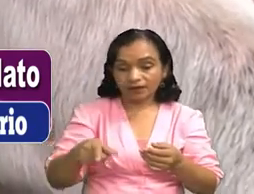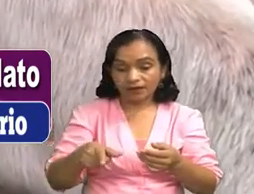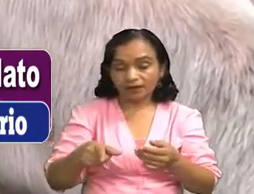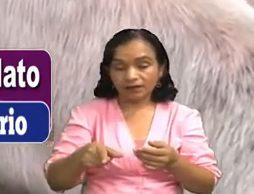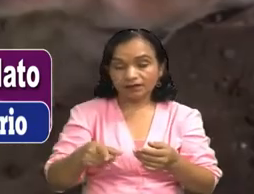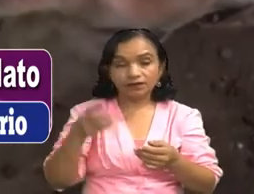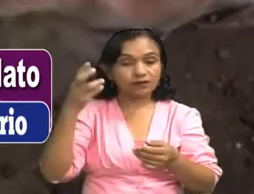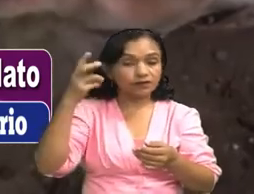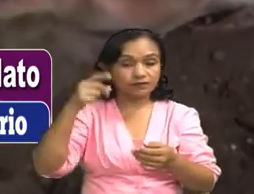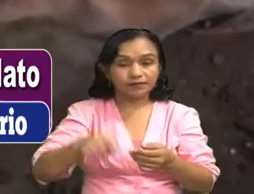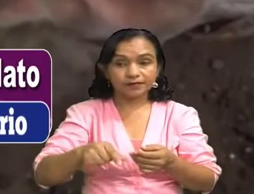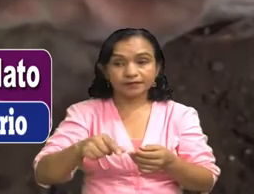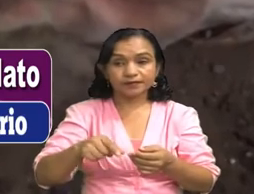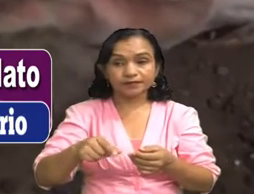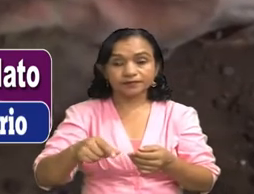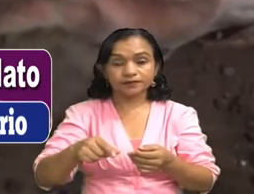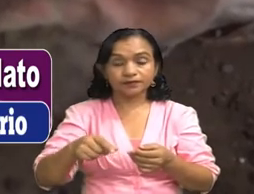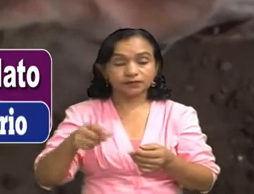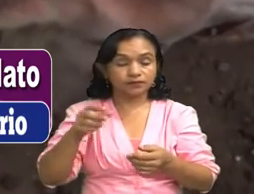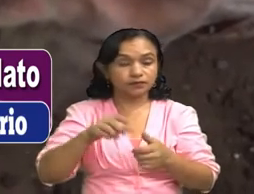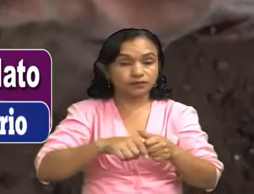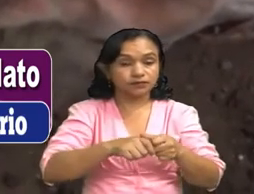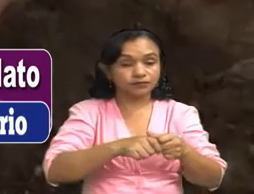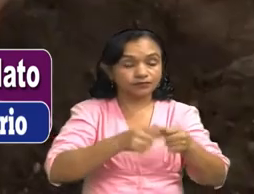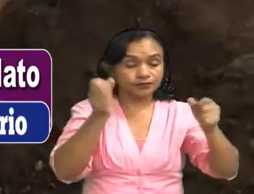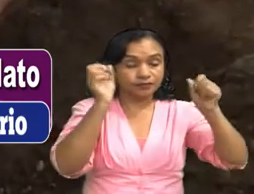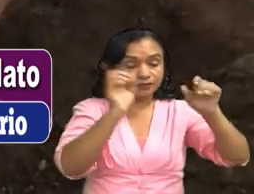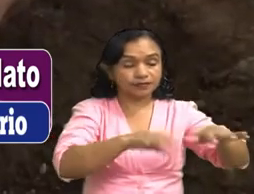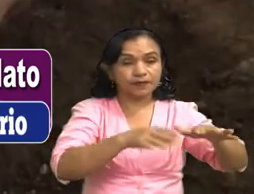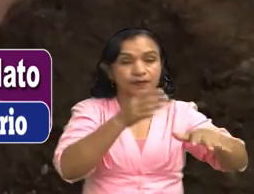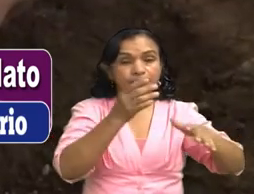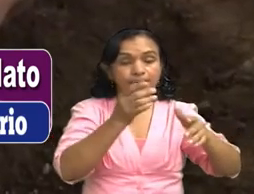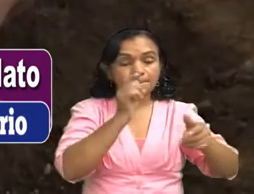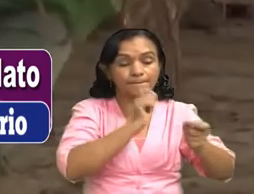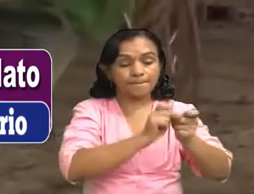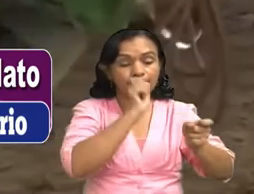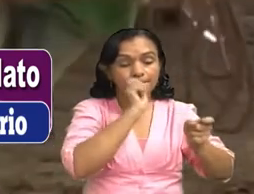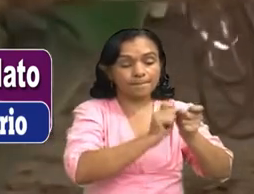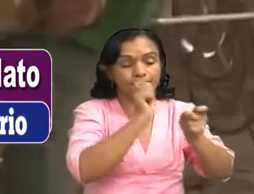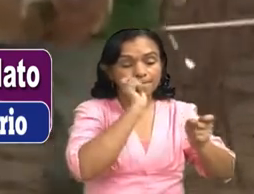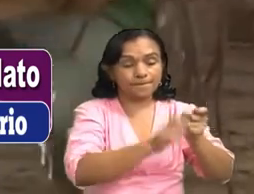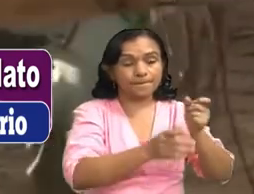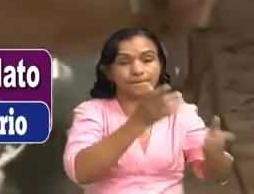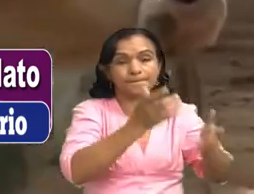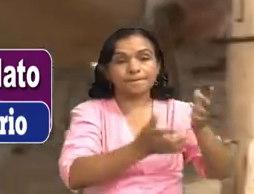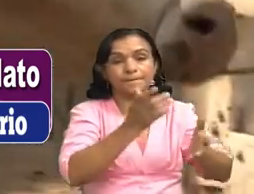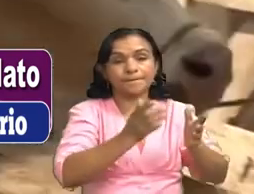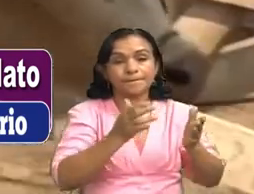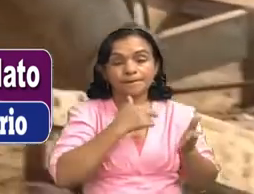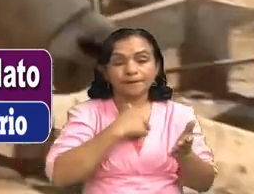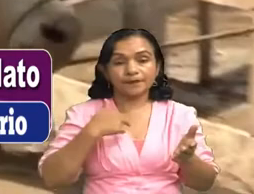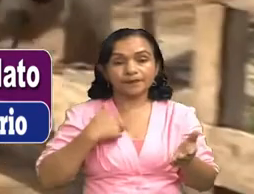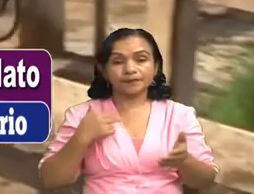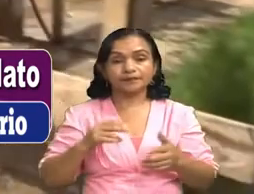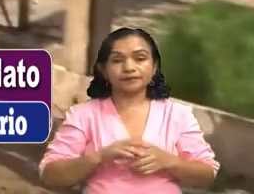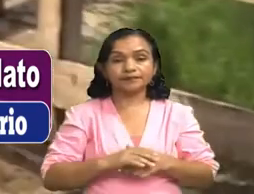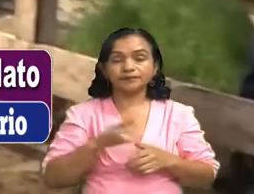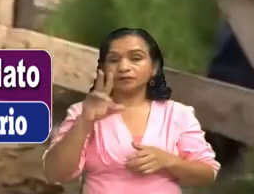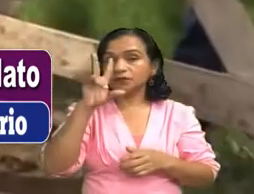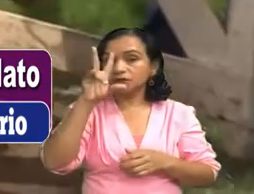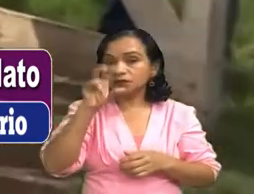del mercado, pero también lo destruimos. Tenemos lugares donde destruir ese sistema, que la empresa nos tiene que decir